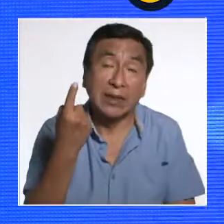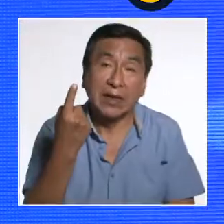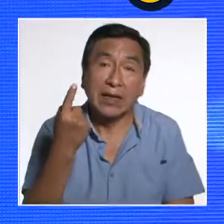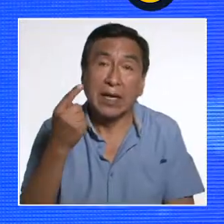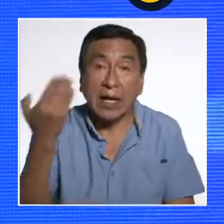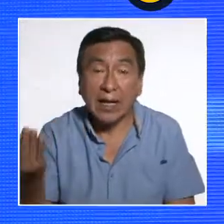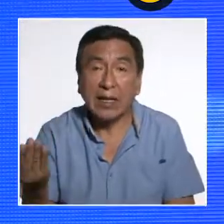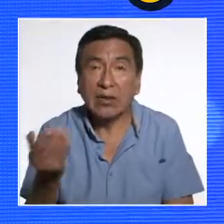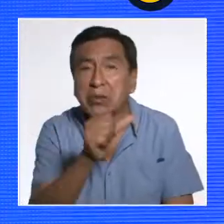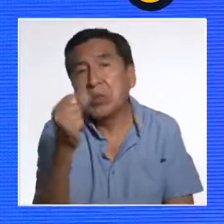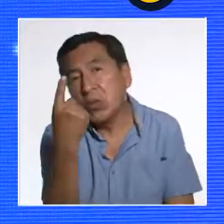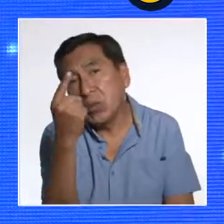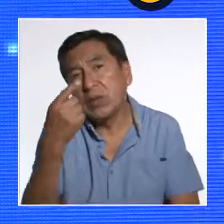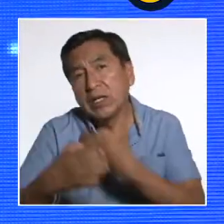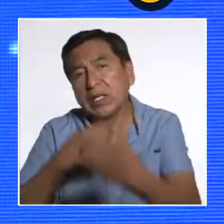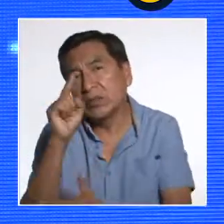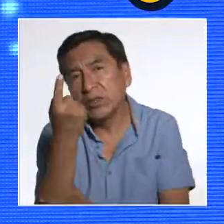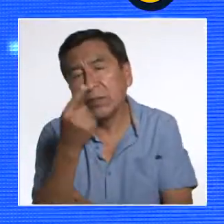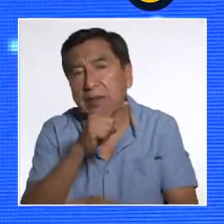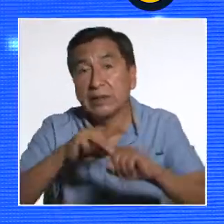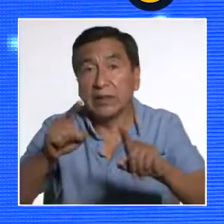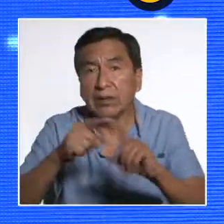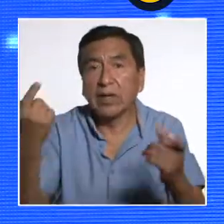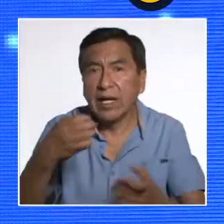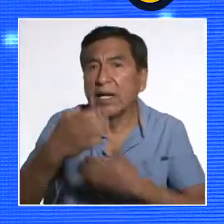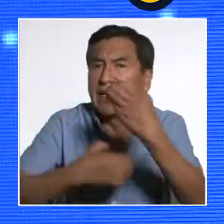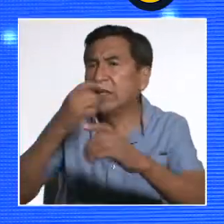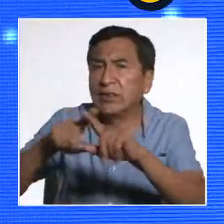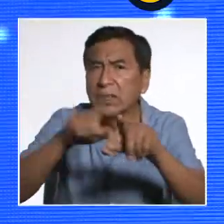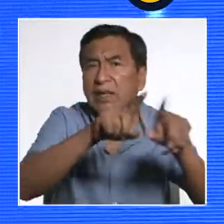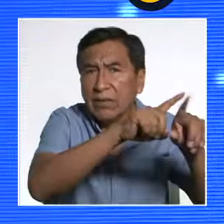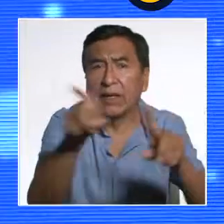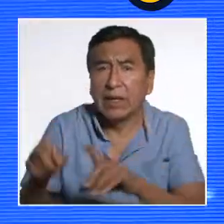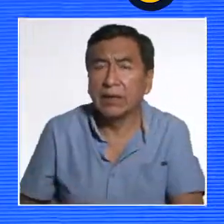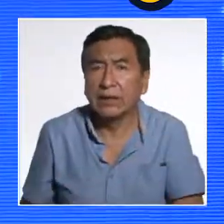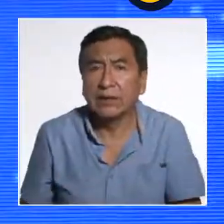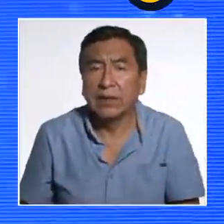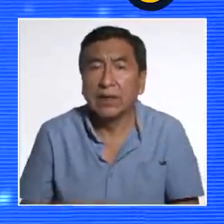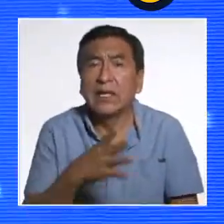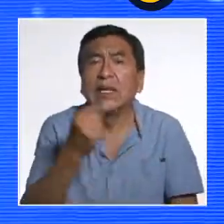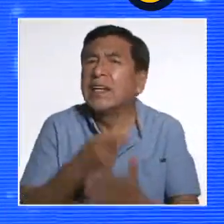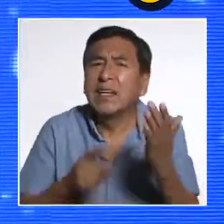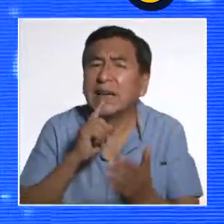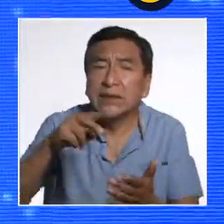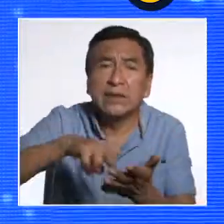Y no solo hay un grito en particular, sino que hay distintos gritos. ¿Y qué es un